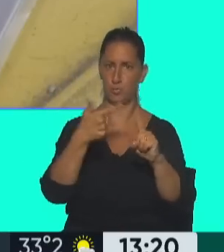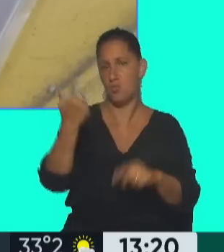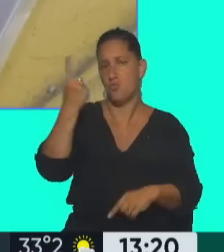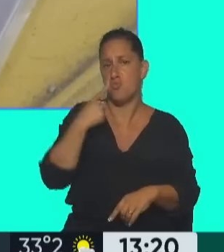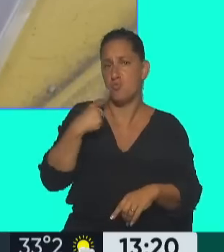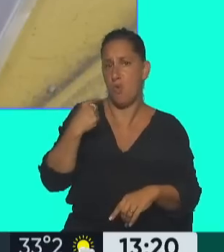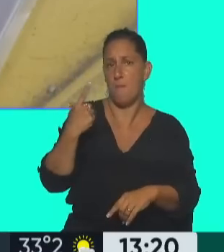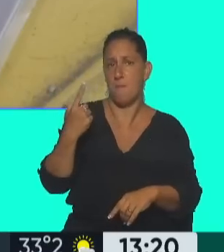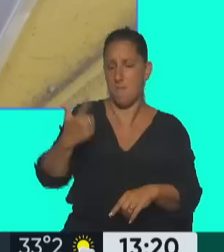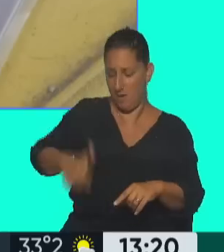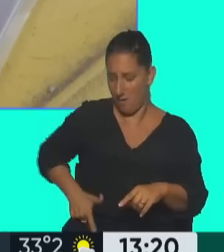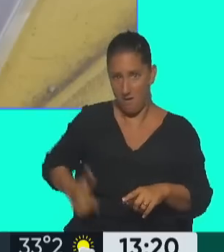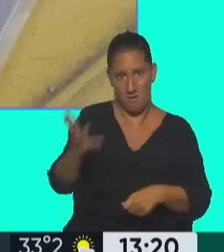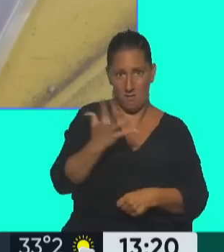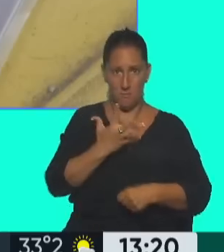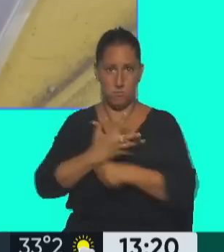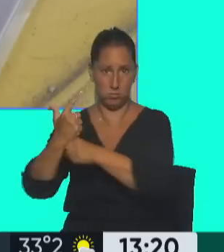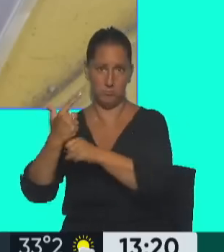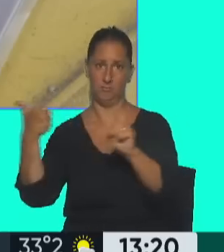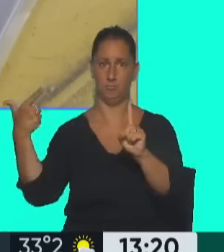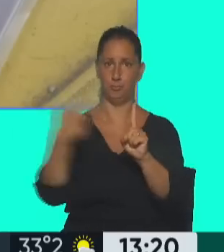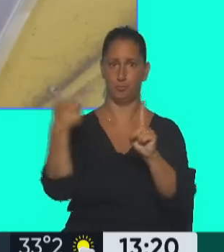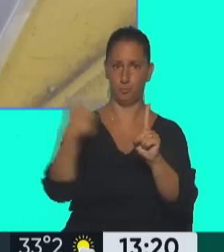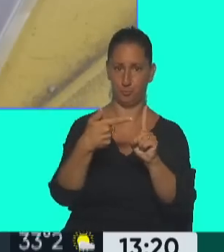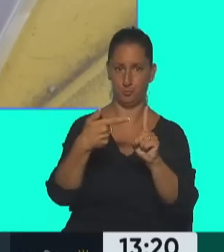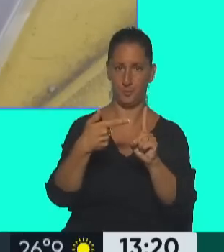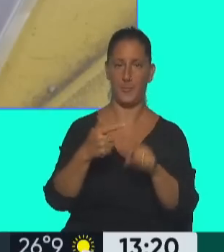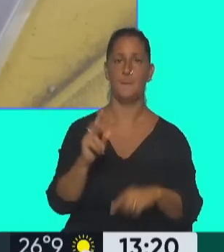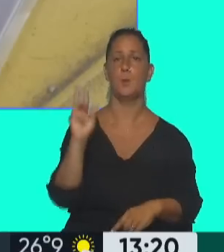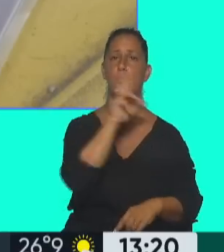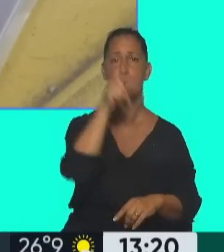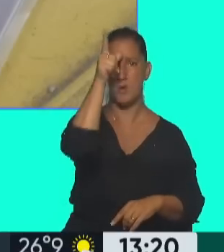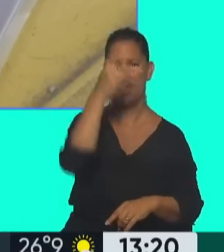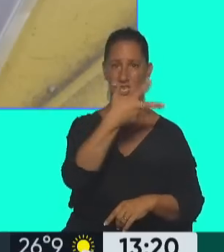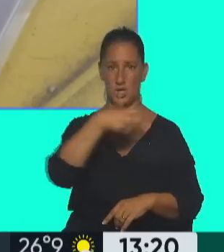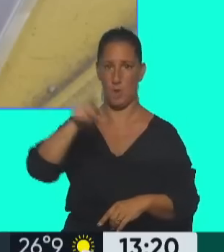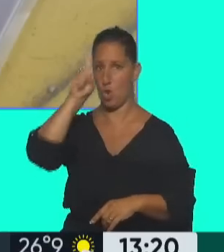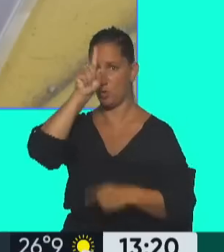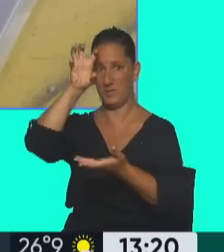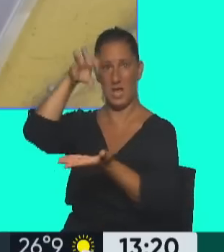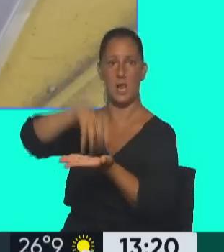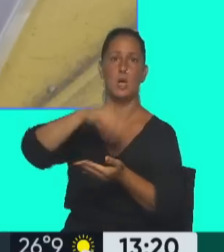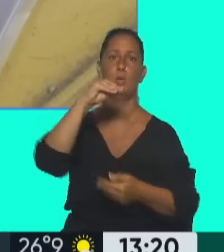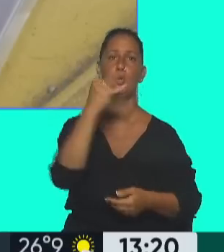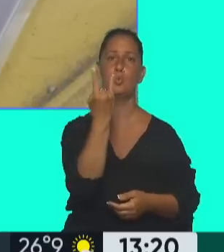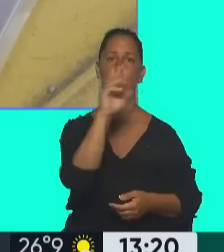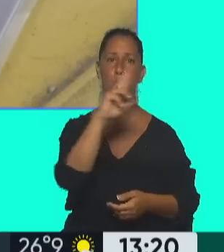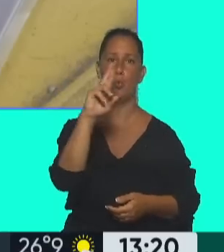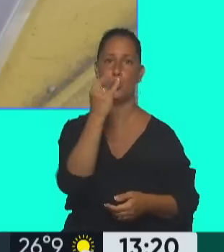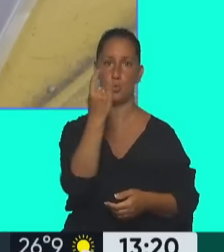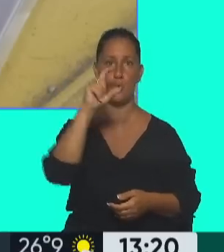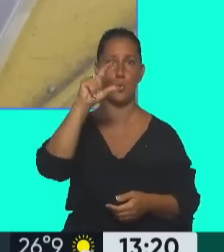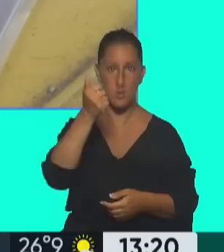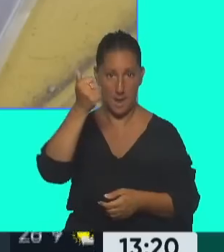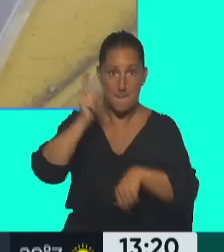le arrebató el arma le apuntó disparó esta mujer policía fue trasladada de urgencia al hospital churruca existió